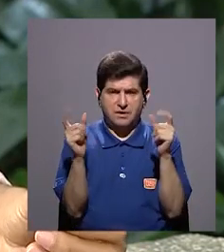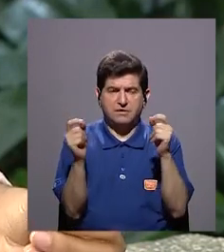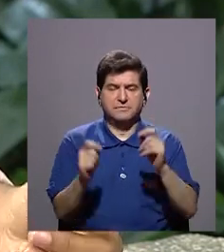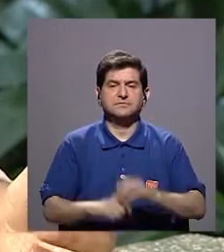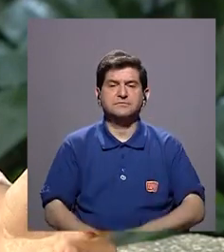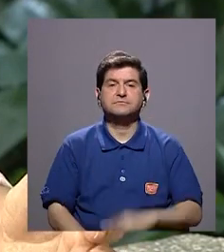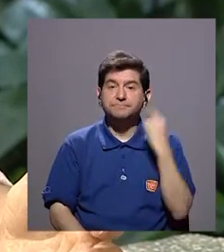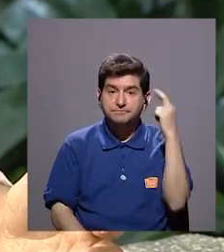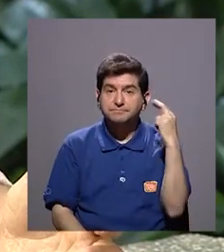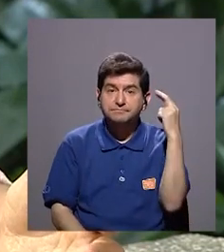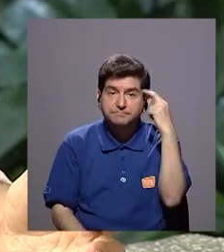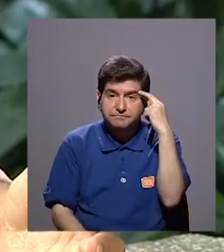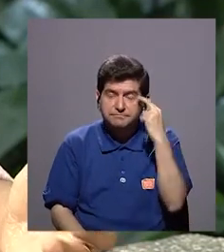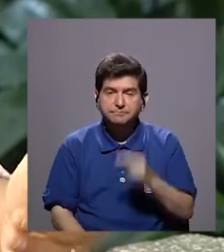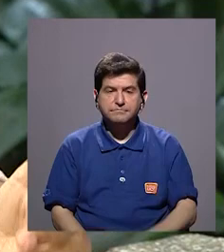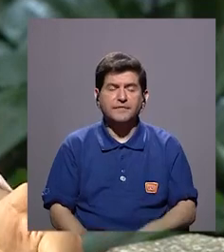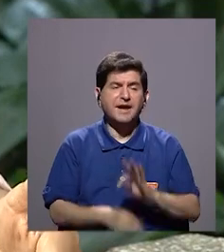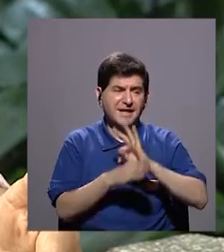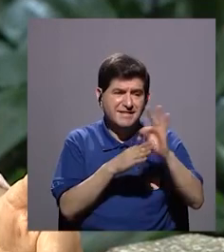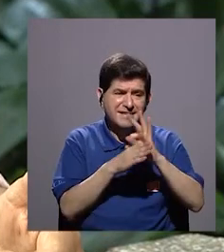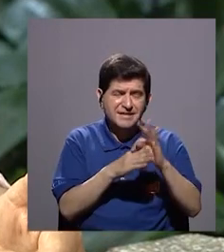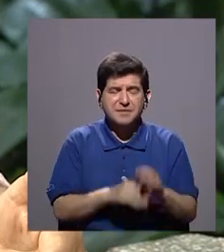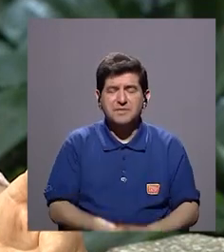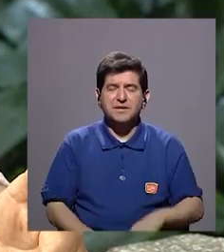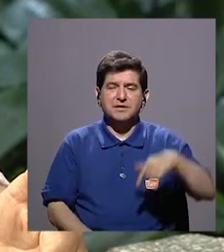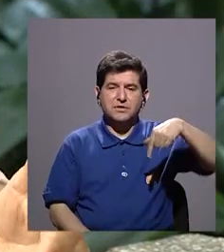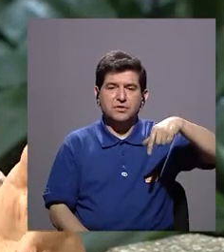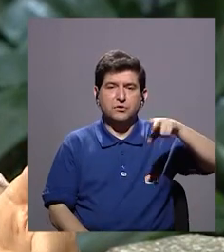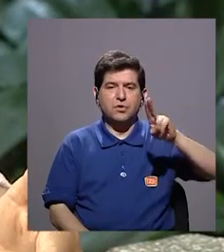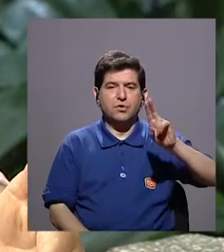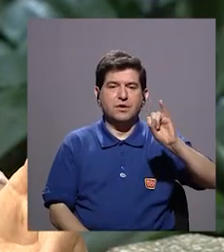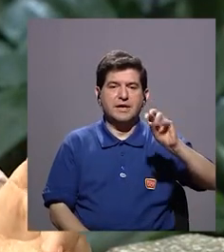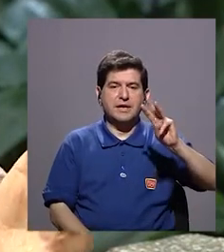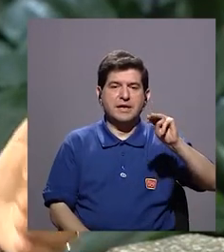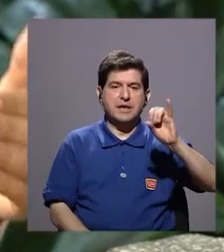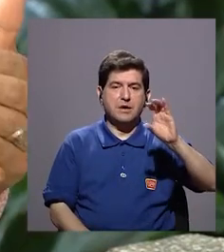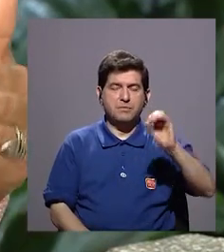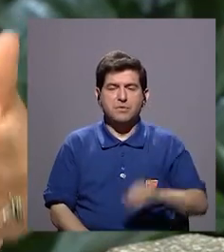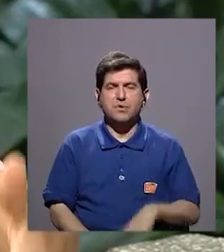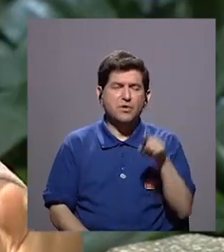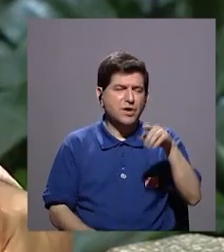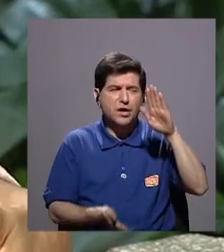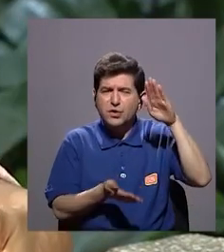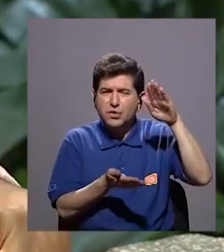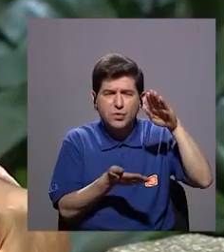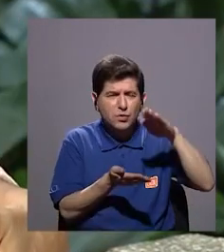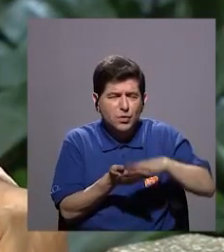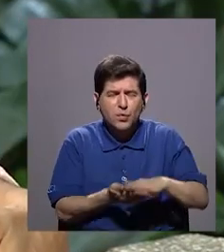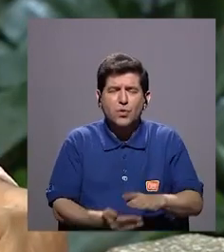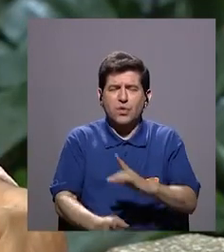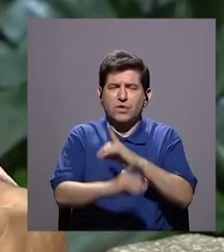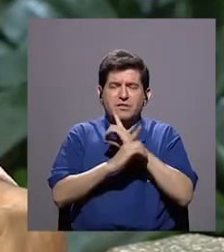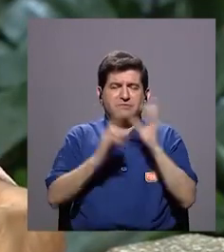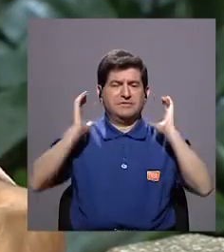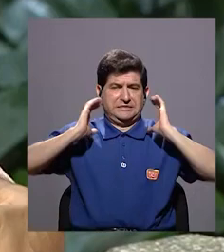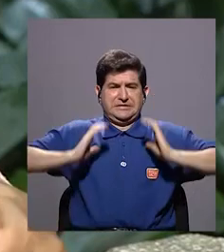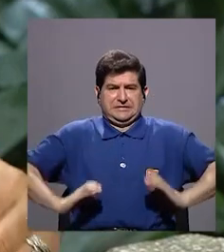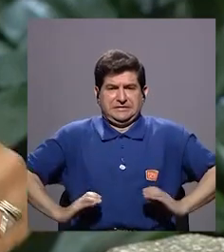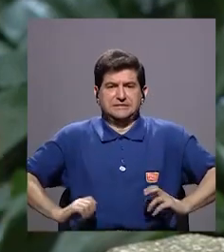cáncer porque reciben tratamiento de quimio, y la quimio baja tanto más las defensas,